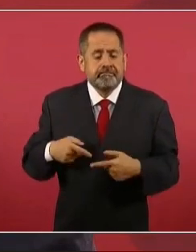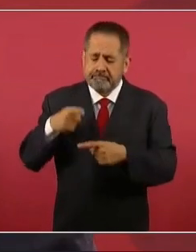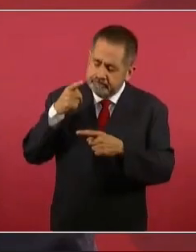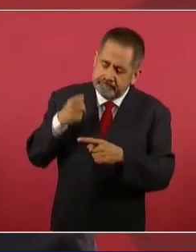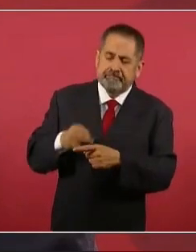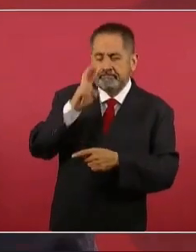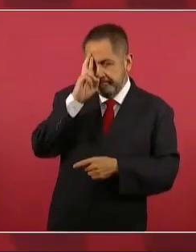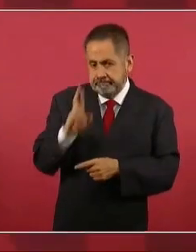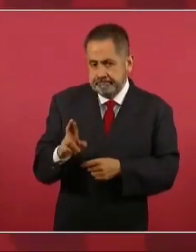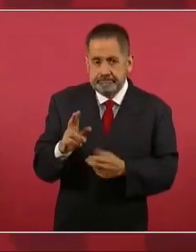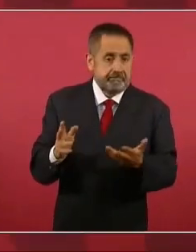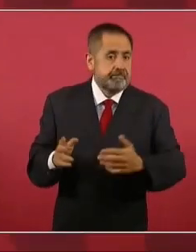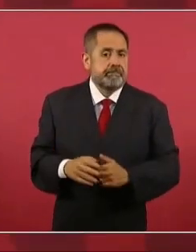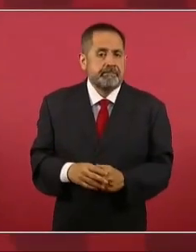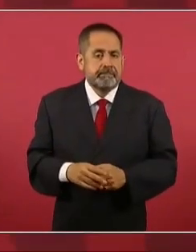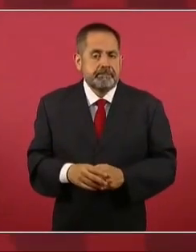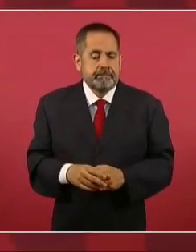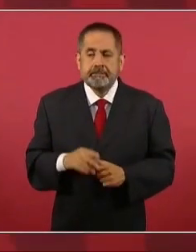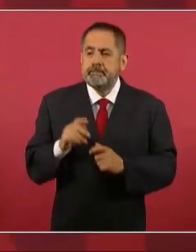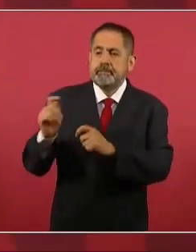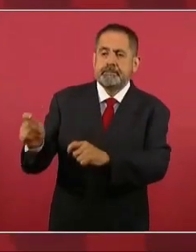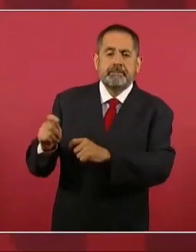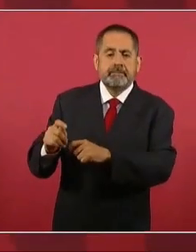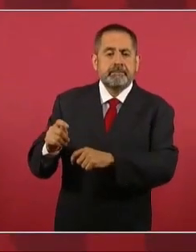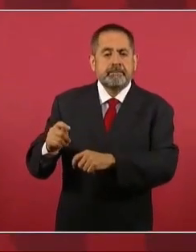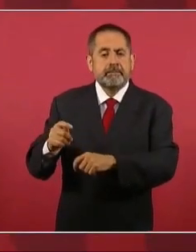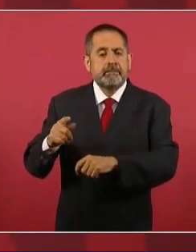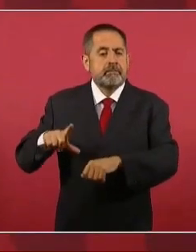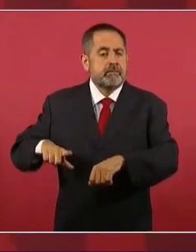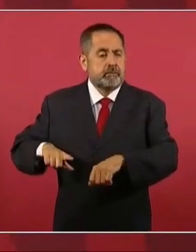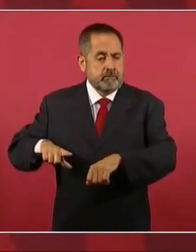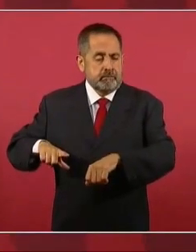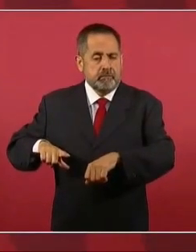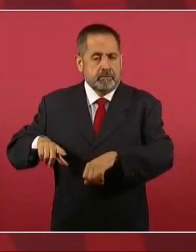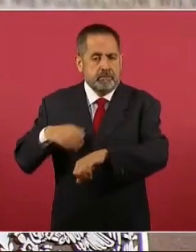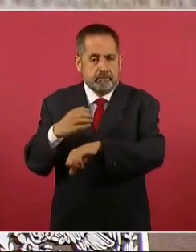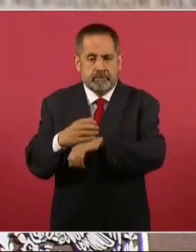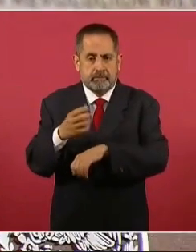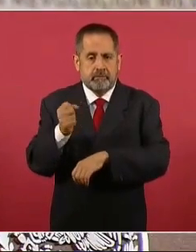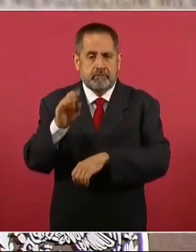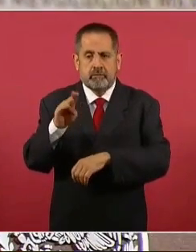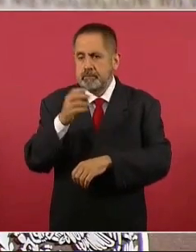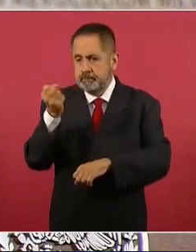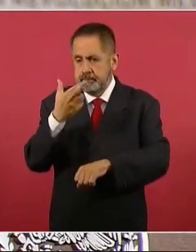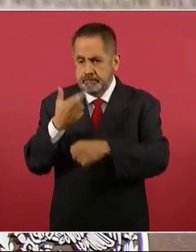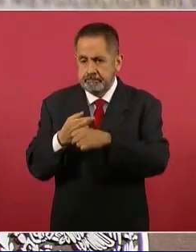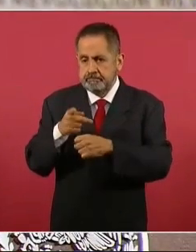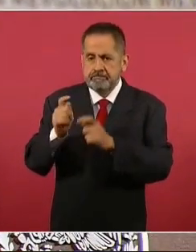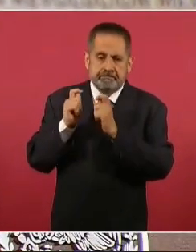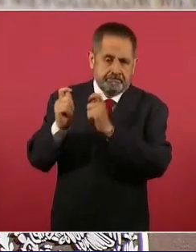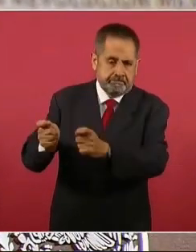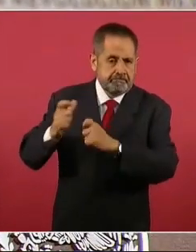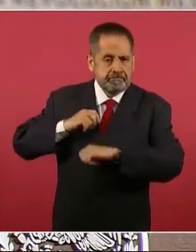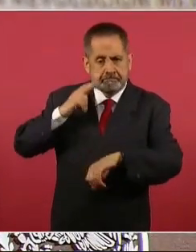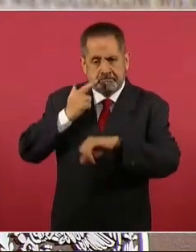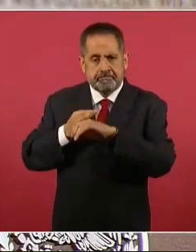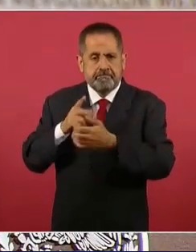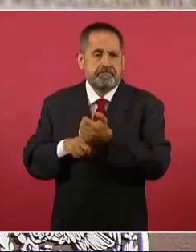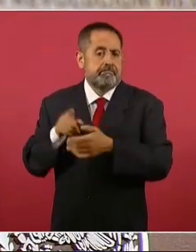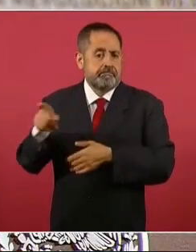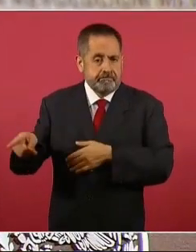Entonces, la Subsecretaría de Gobernación está dándole seguimiento a este proceso